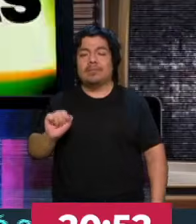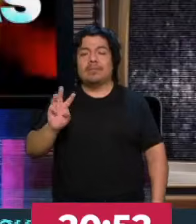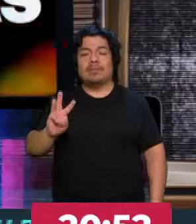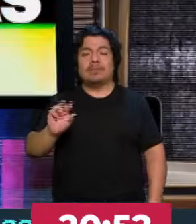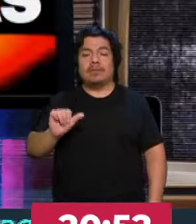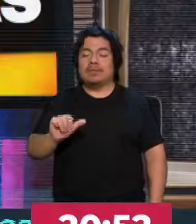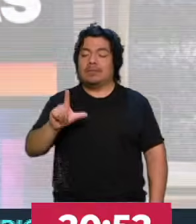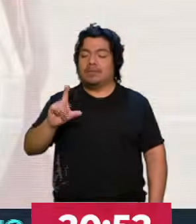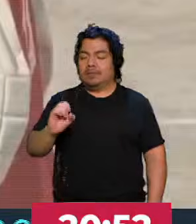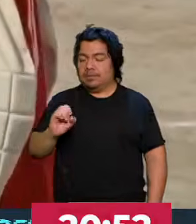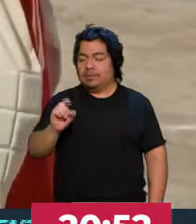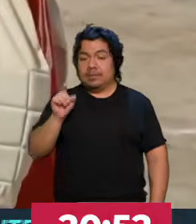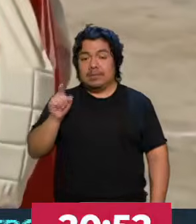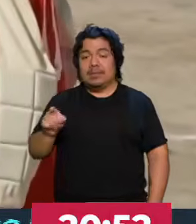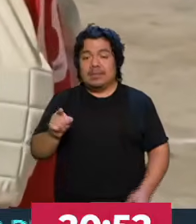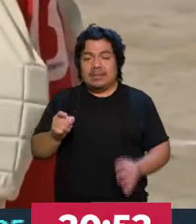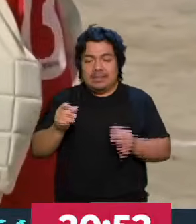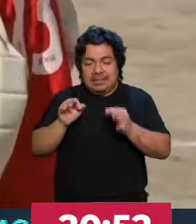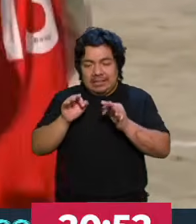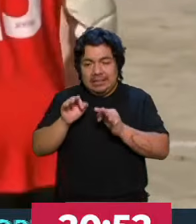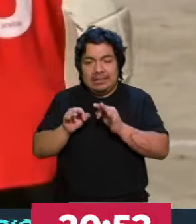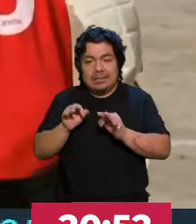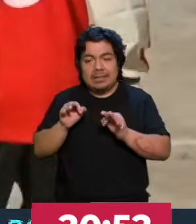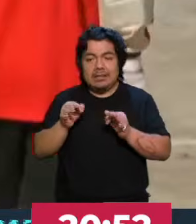ha logrado definir